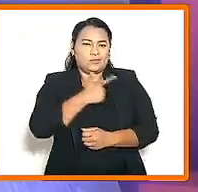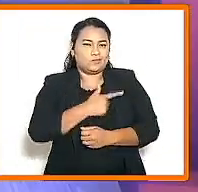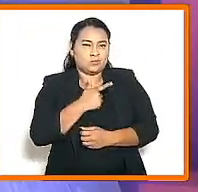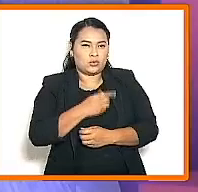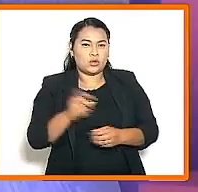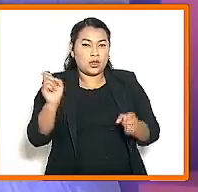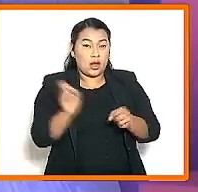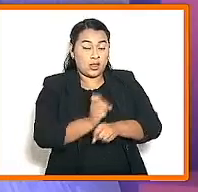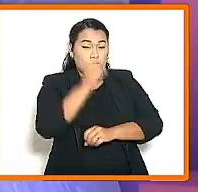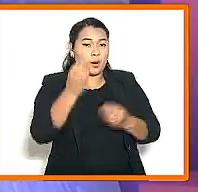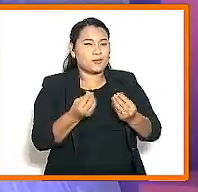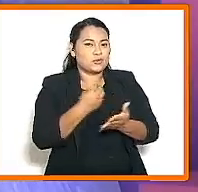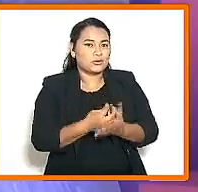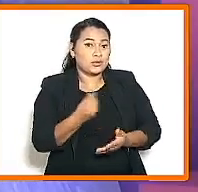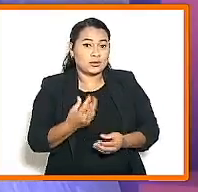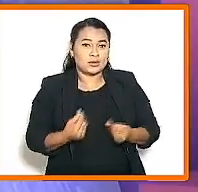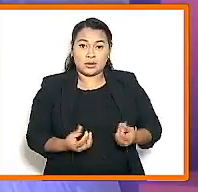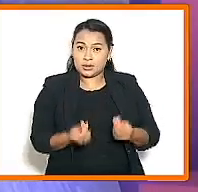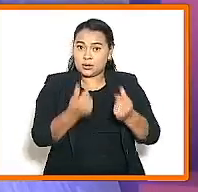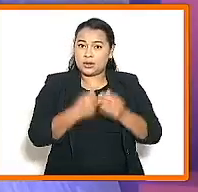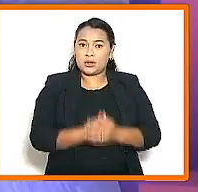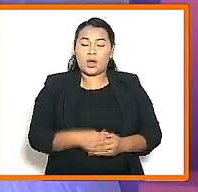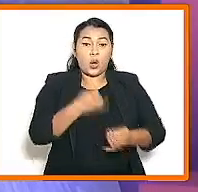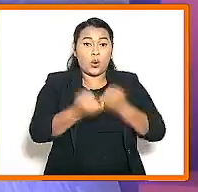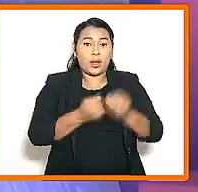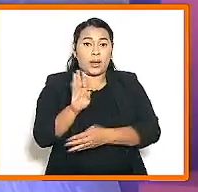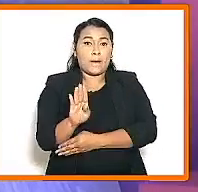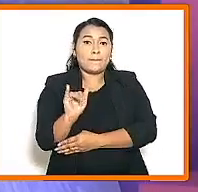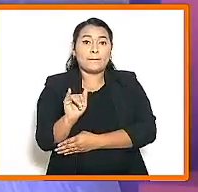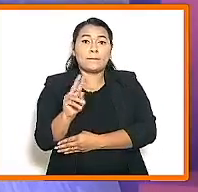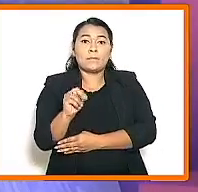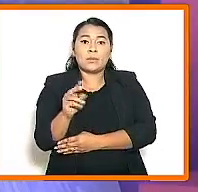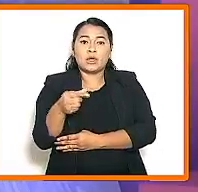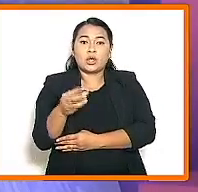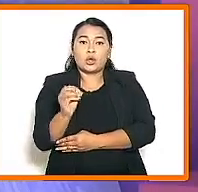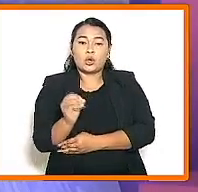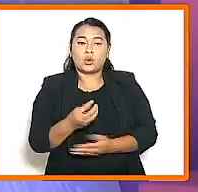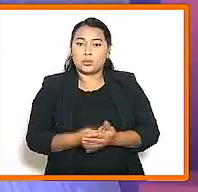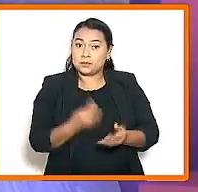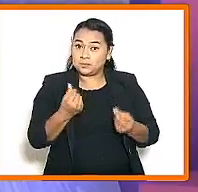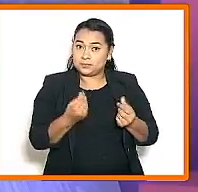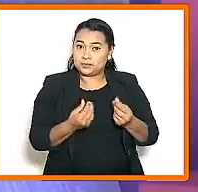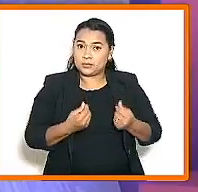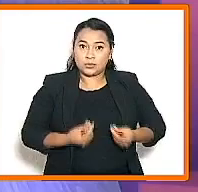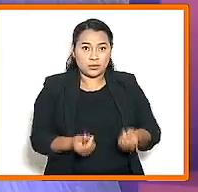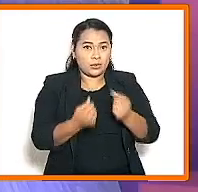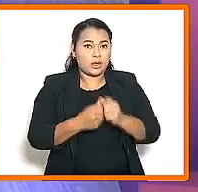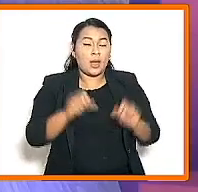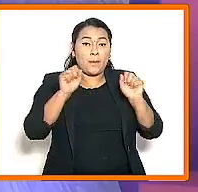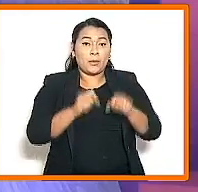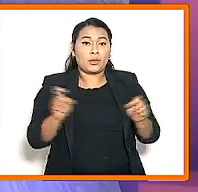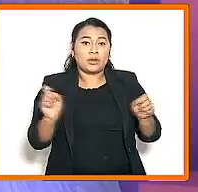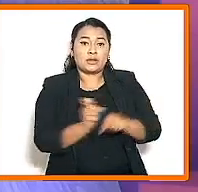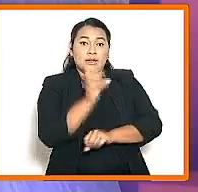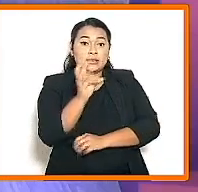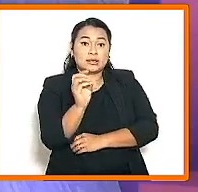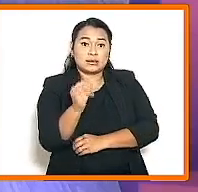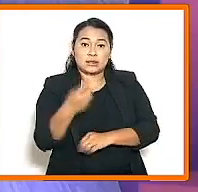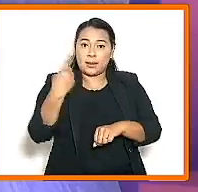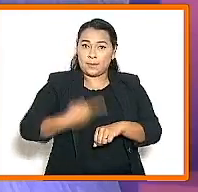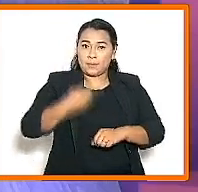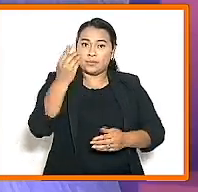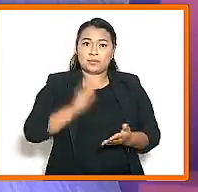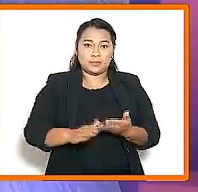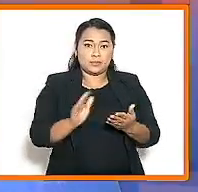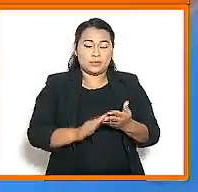al instante, te invitamos a hacer tu jugada de Bingo Instacash, la que te permite ganar hasta 60.000 lempiras al instante. Primer número ganador en